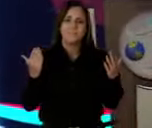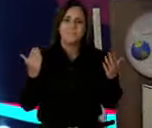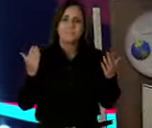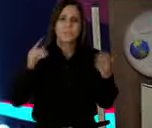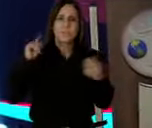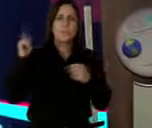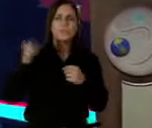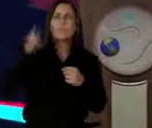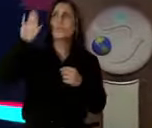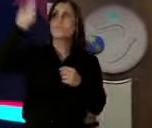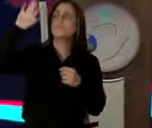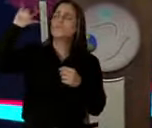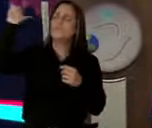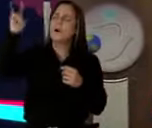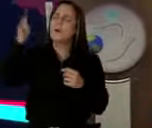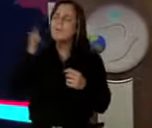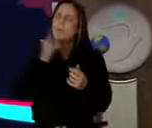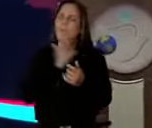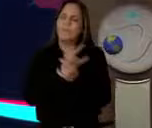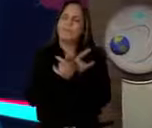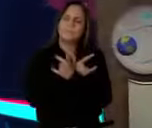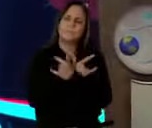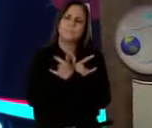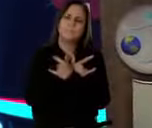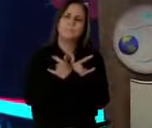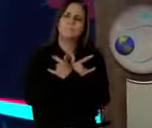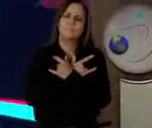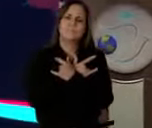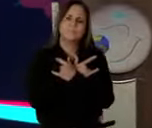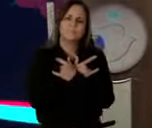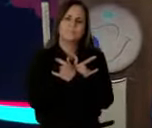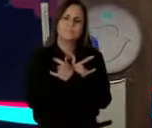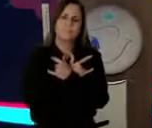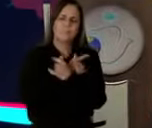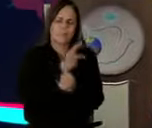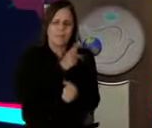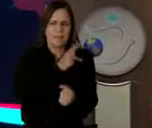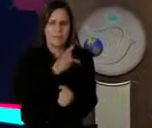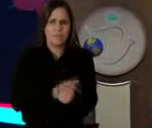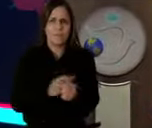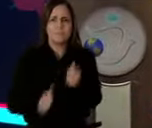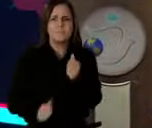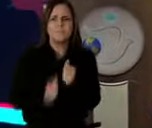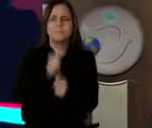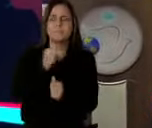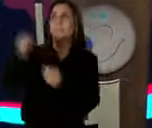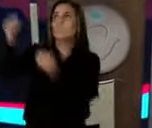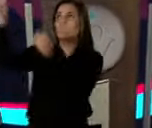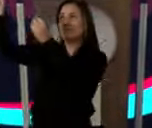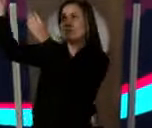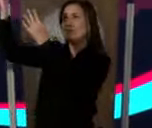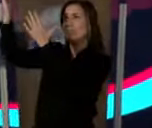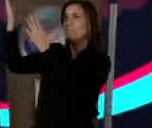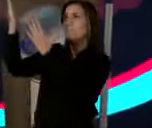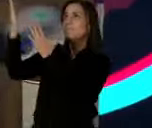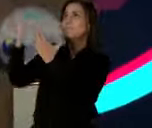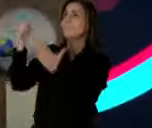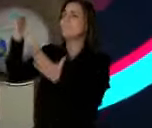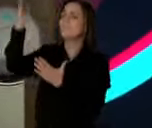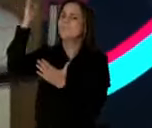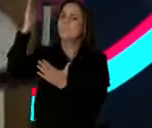amor. La fuerza mayor proviene de Dios y